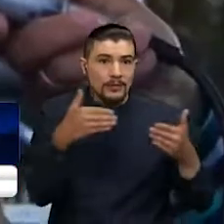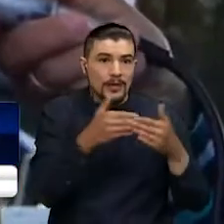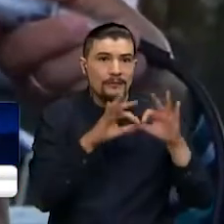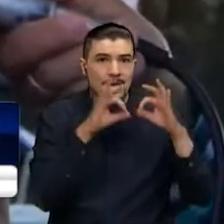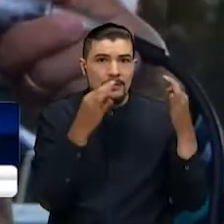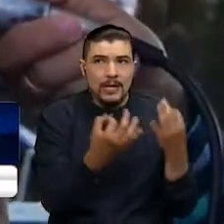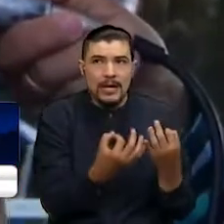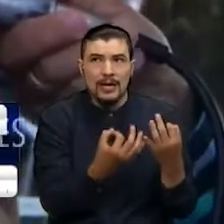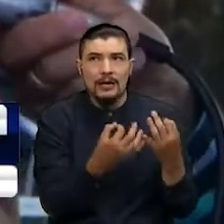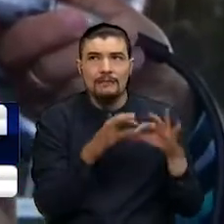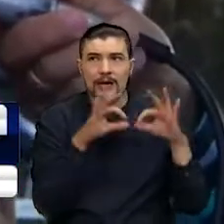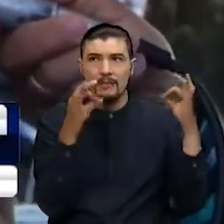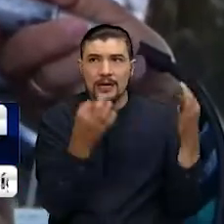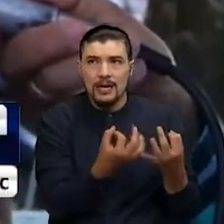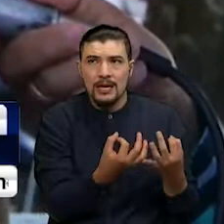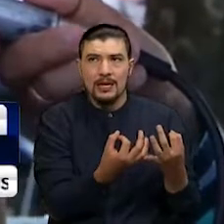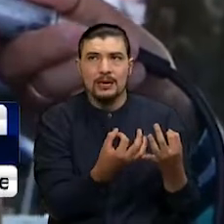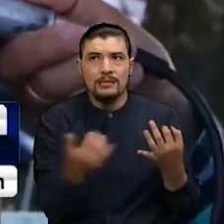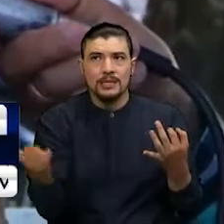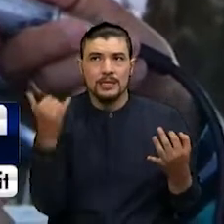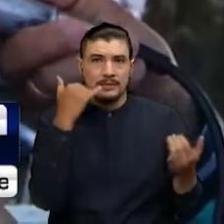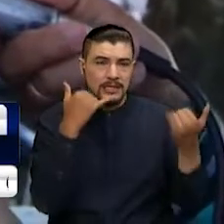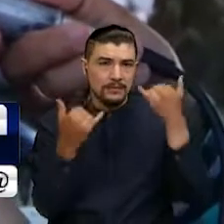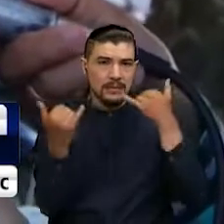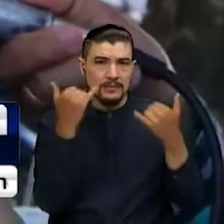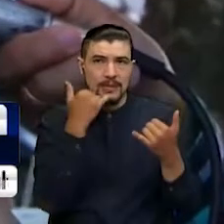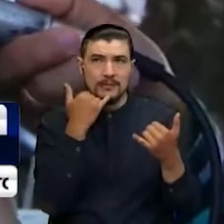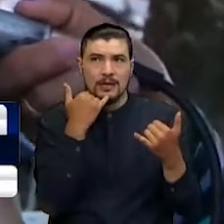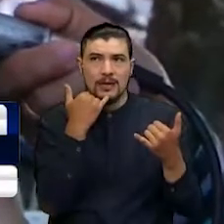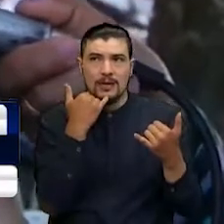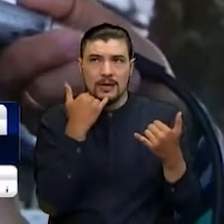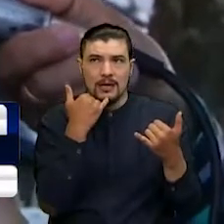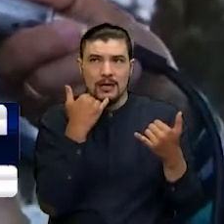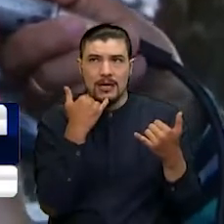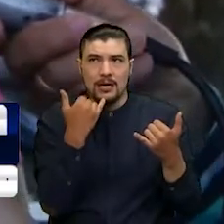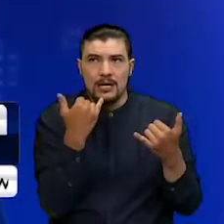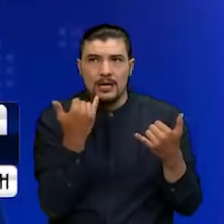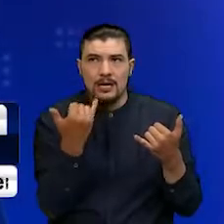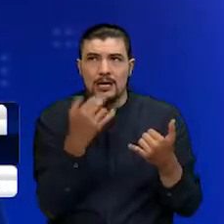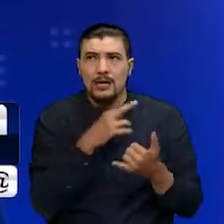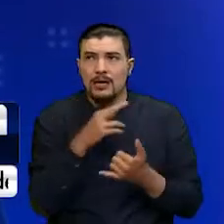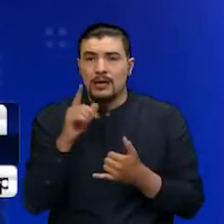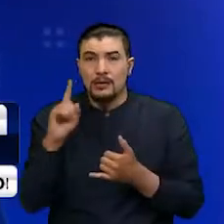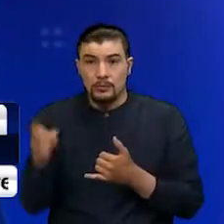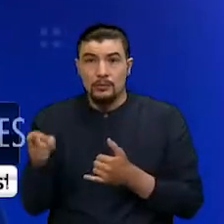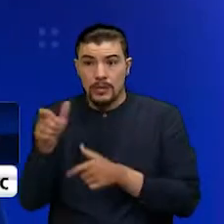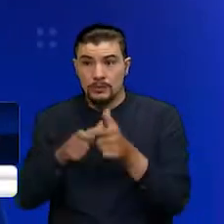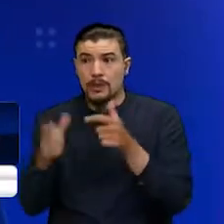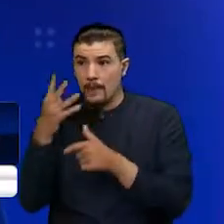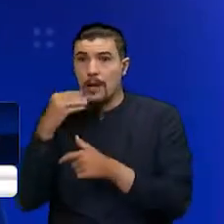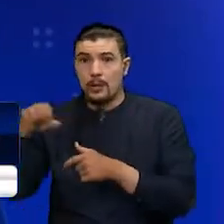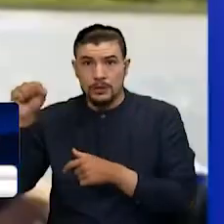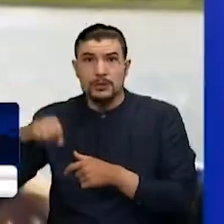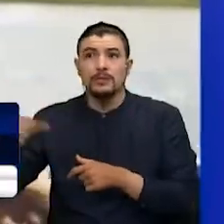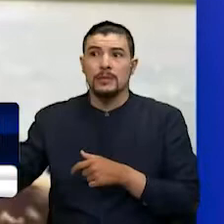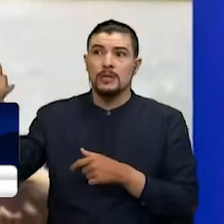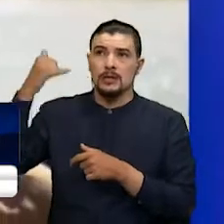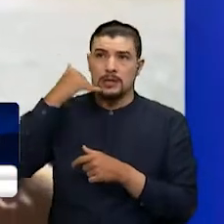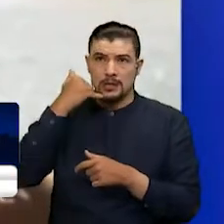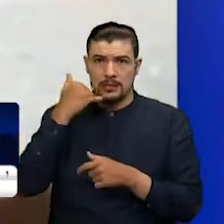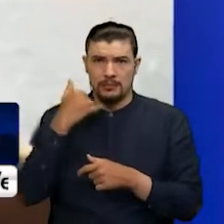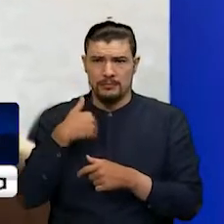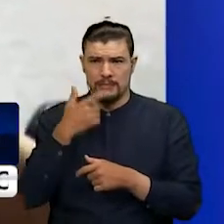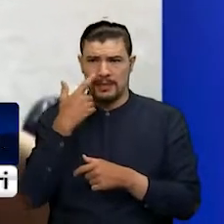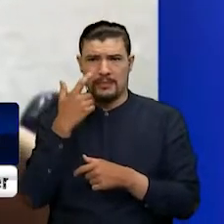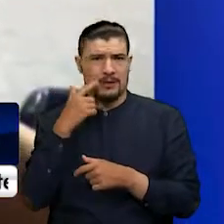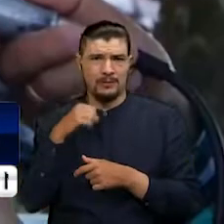pero pidiendo una cantidad de plata que nosotros no tenemos. ¿Para qué? Nosotros no tenemos la plata, mi papá no tiene ese dinero. Y